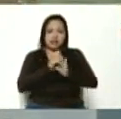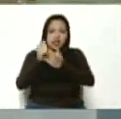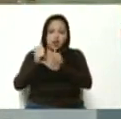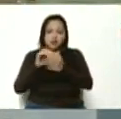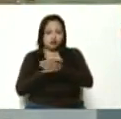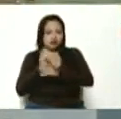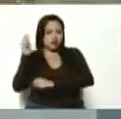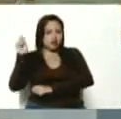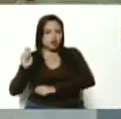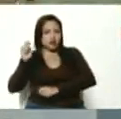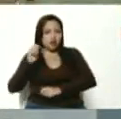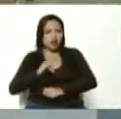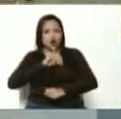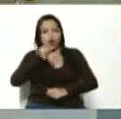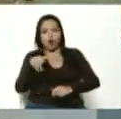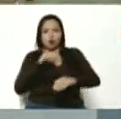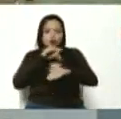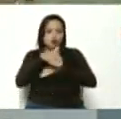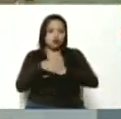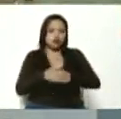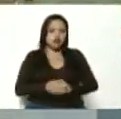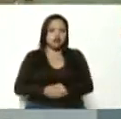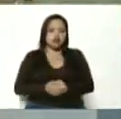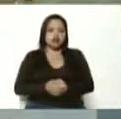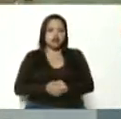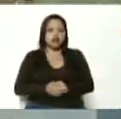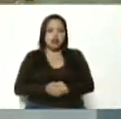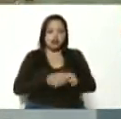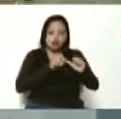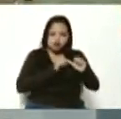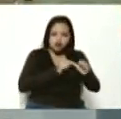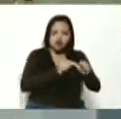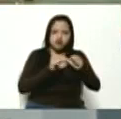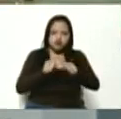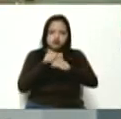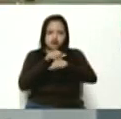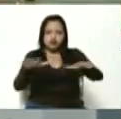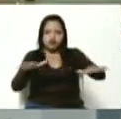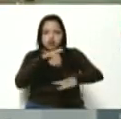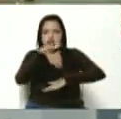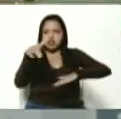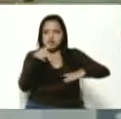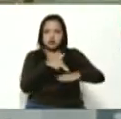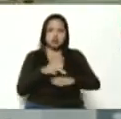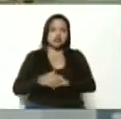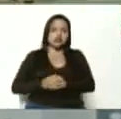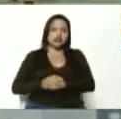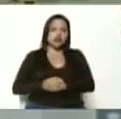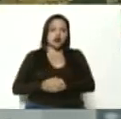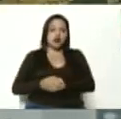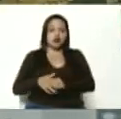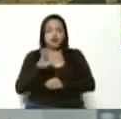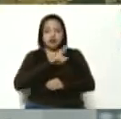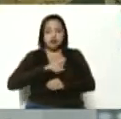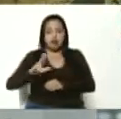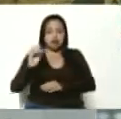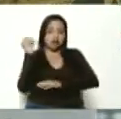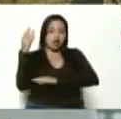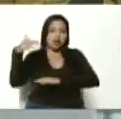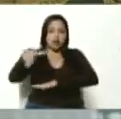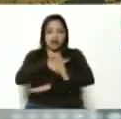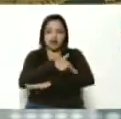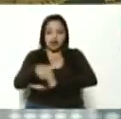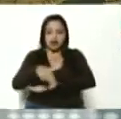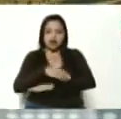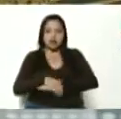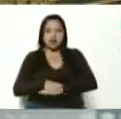compañero diputado Jorge Rodríguez, sigue desplegada a nivel nacional a través del parlamentarismo de calle para llevar